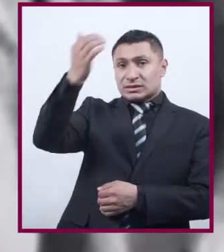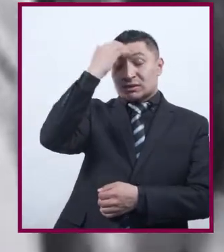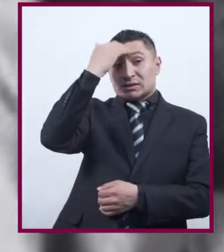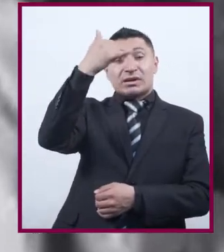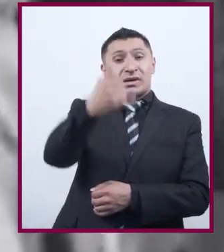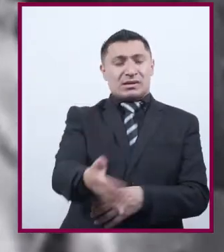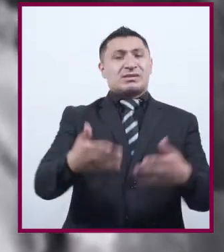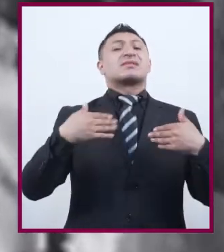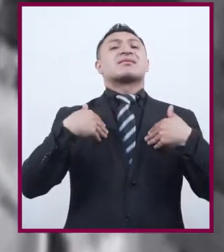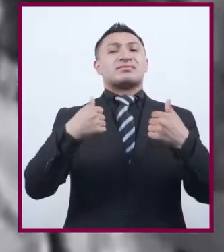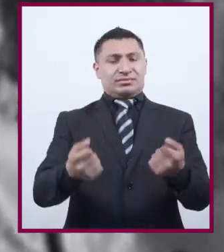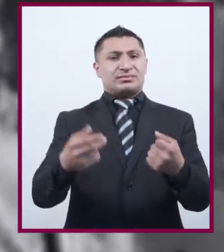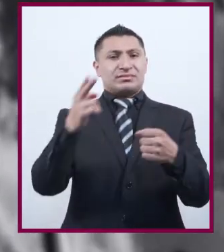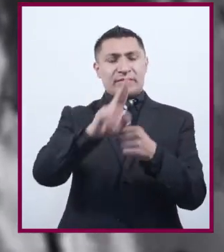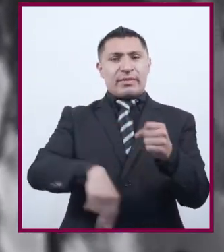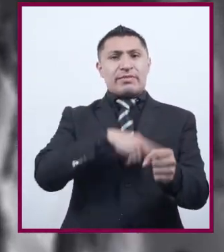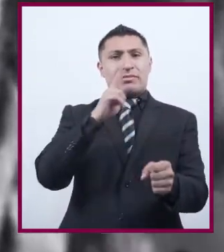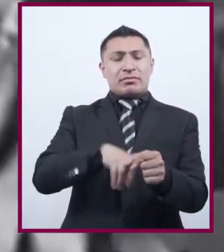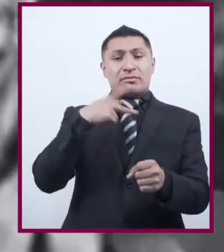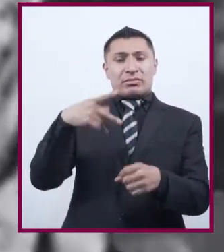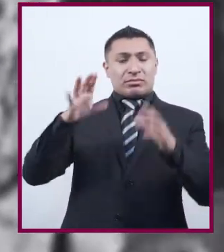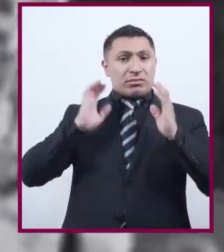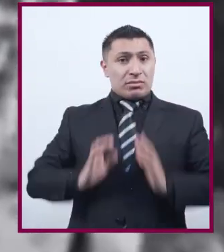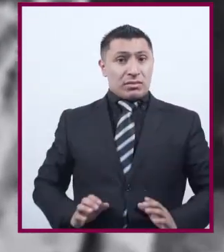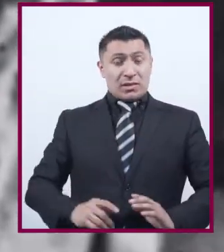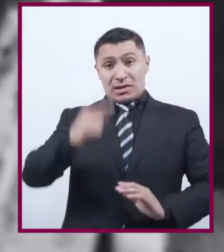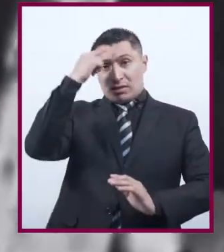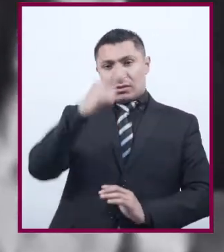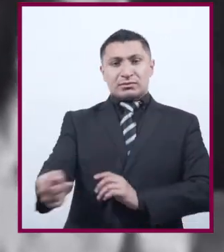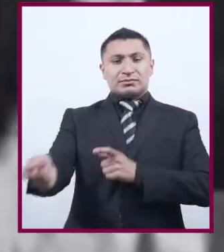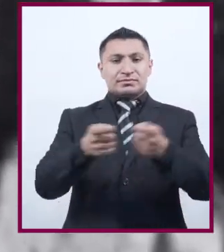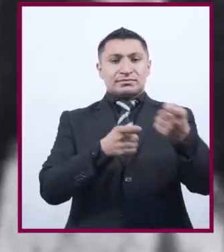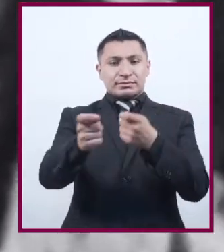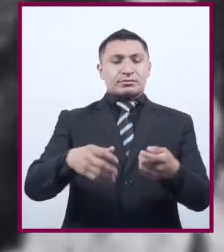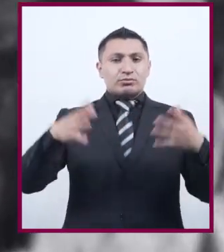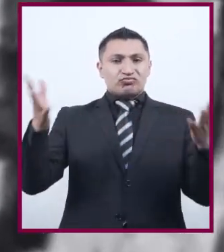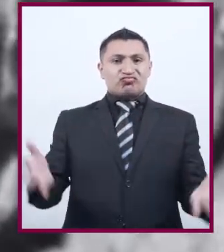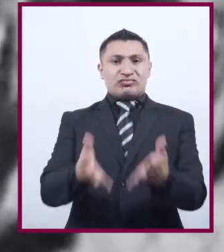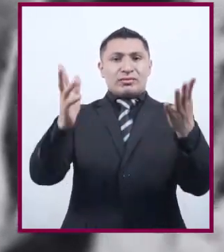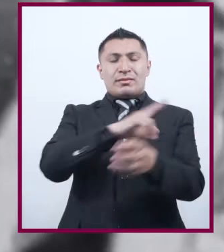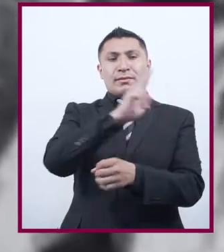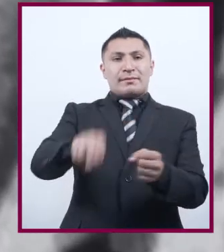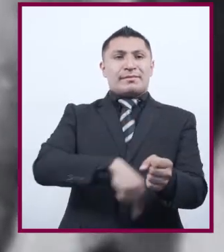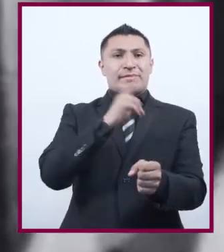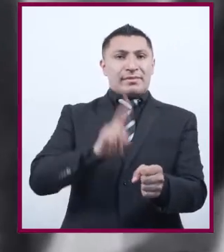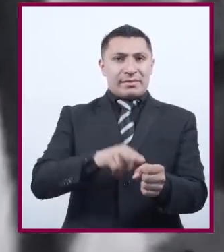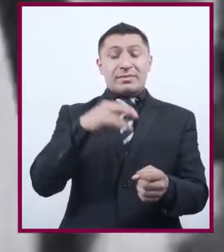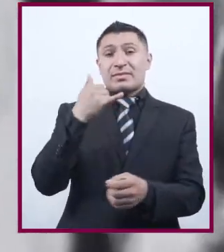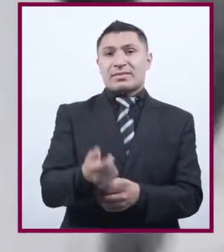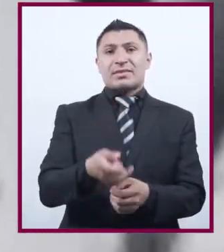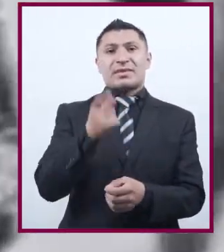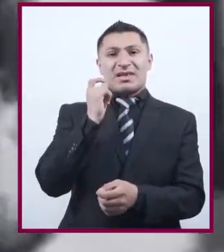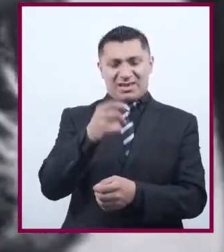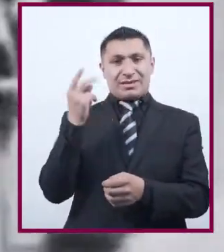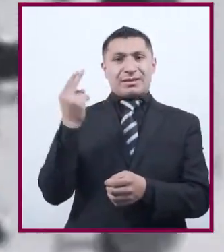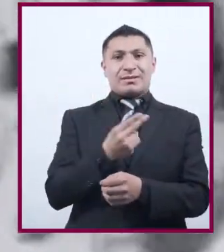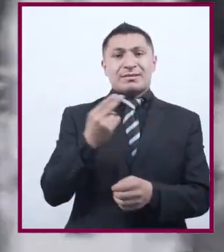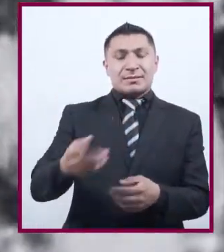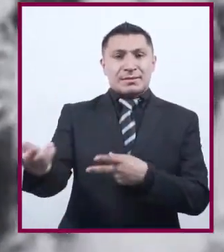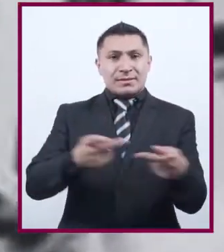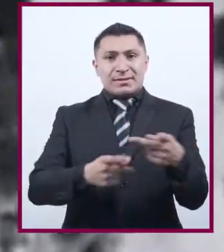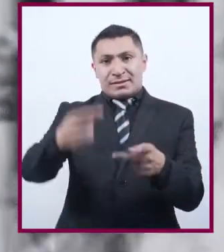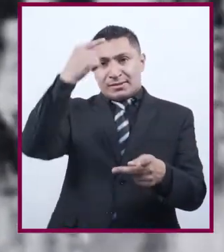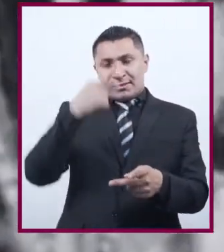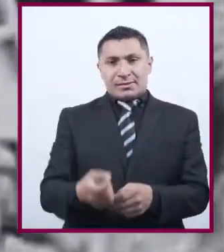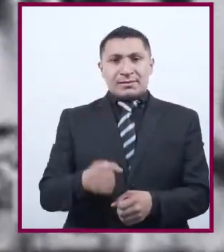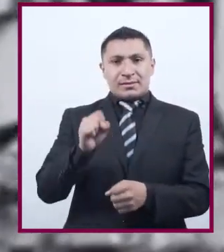y comprendiera la naturaleza de su cuerpo para poder manejar sus impulsos naturales, y que era necesario prepararse para